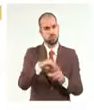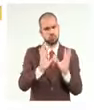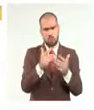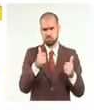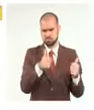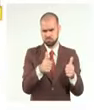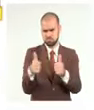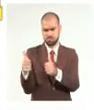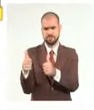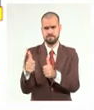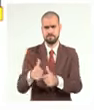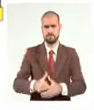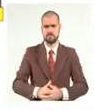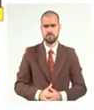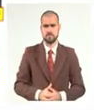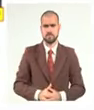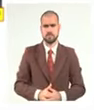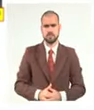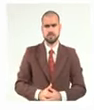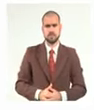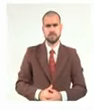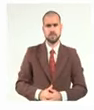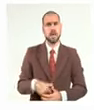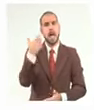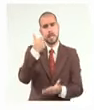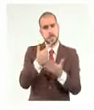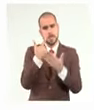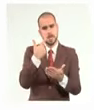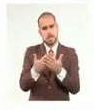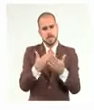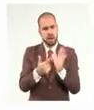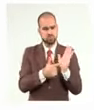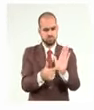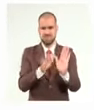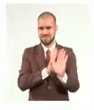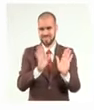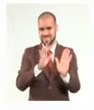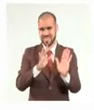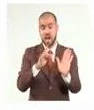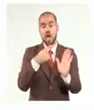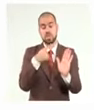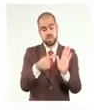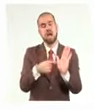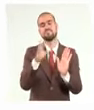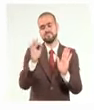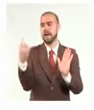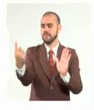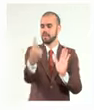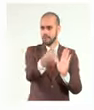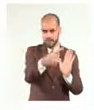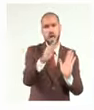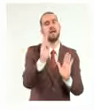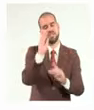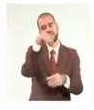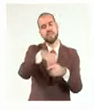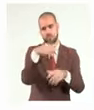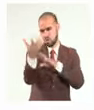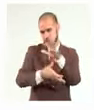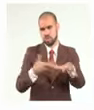todo. Las pruebas aportadas por la Fiscalía mostraron la participación específica de cada uno de los acusados.